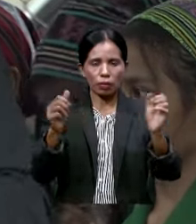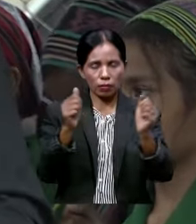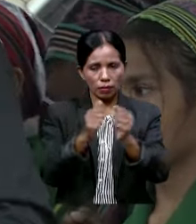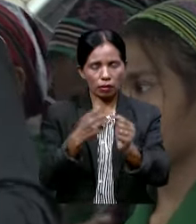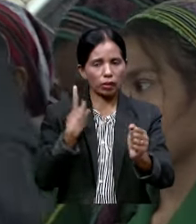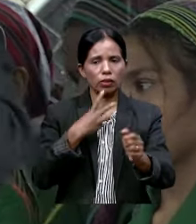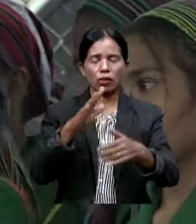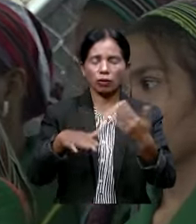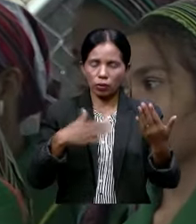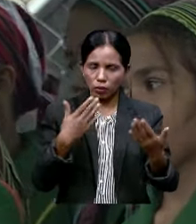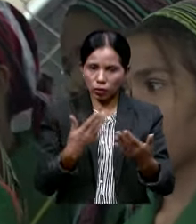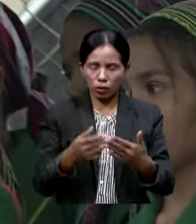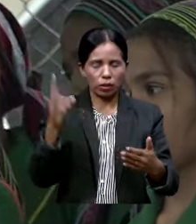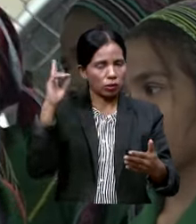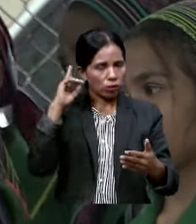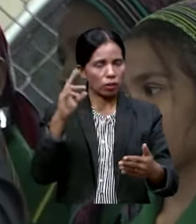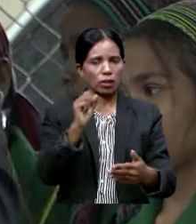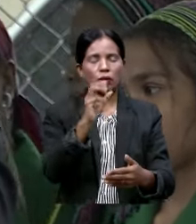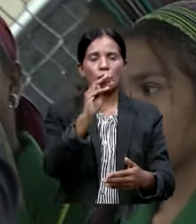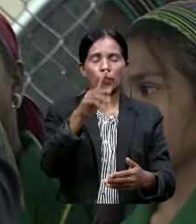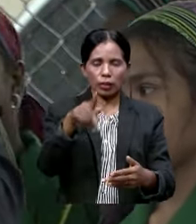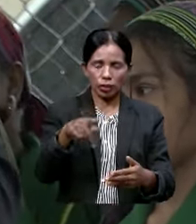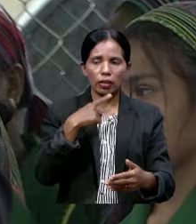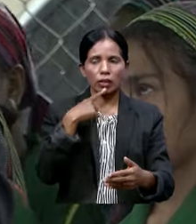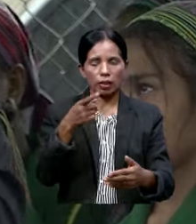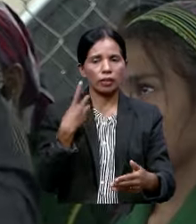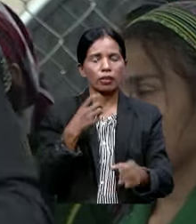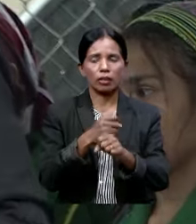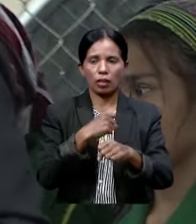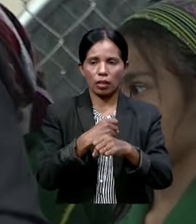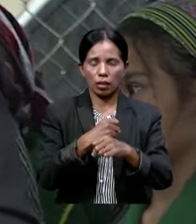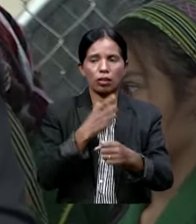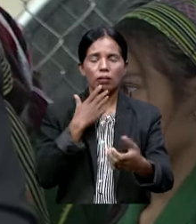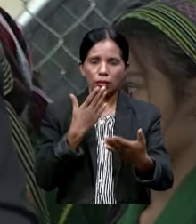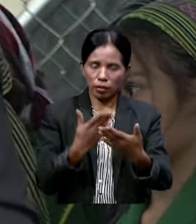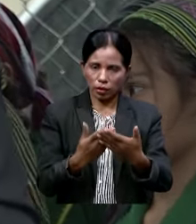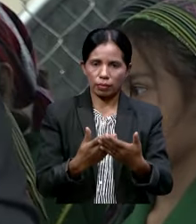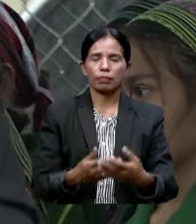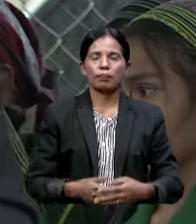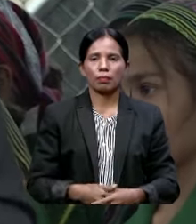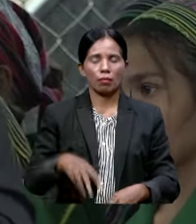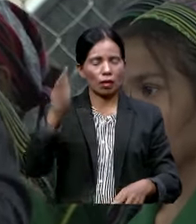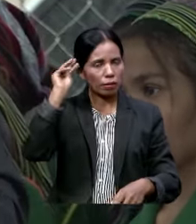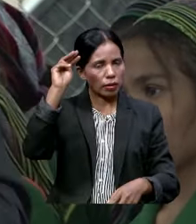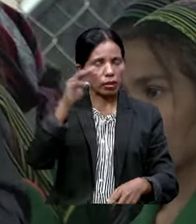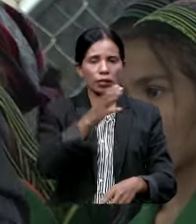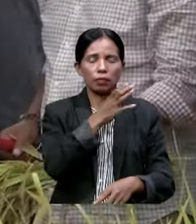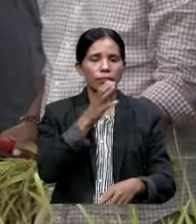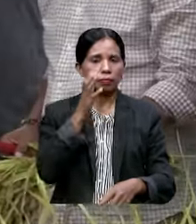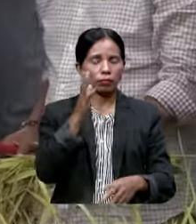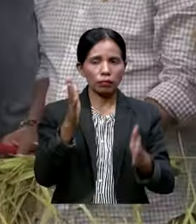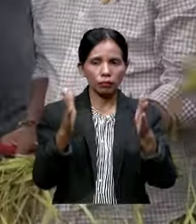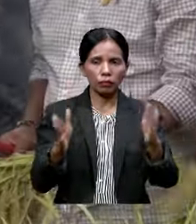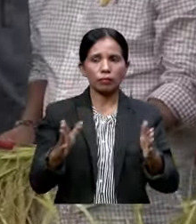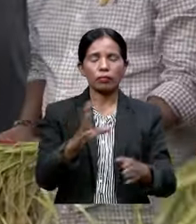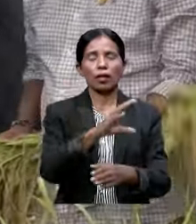hoto rona batema SOP tepe vija al fiel que se jala producción y de codia. Ministro Agricultura no Vice-Ministro